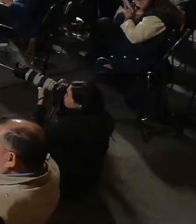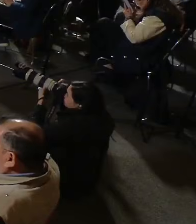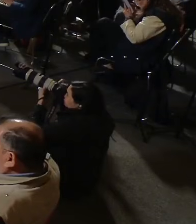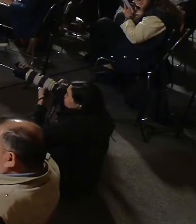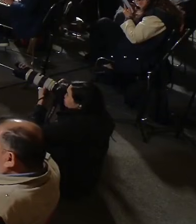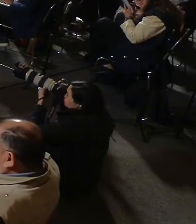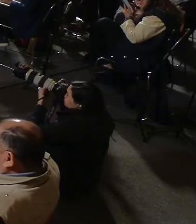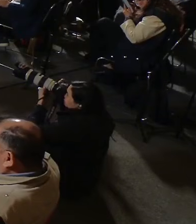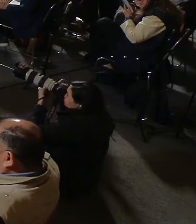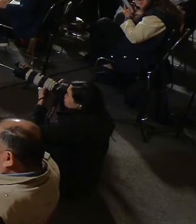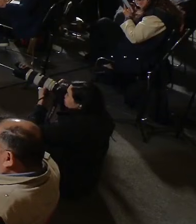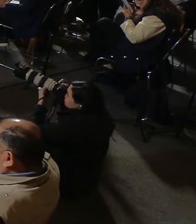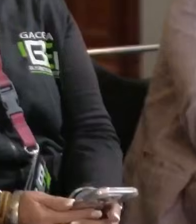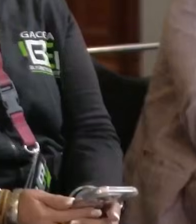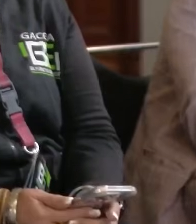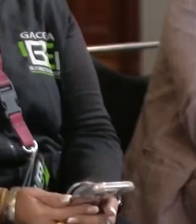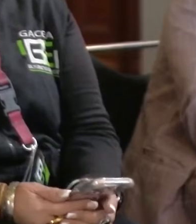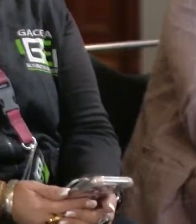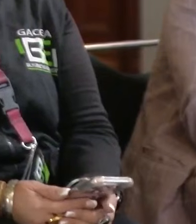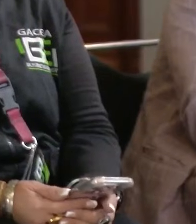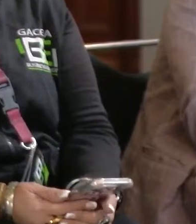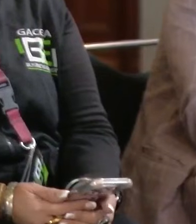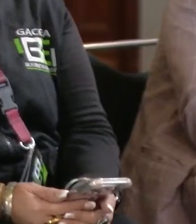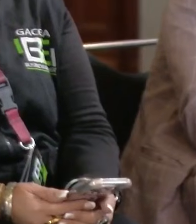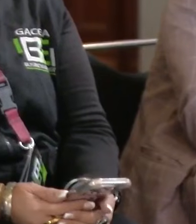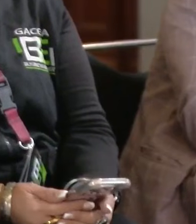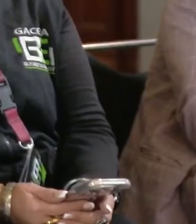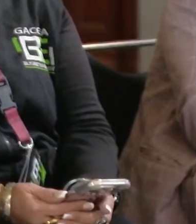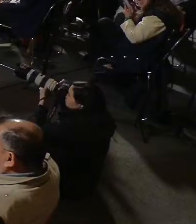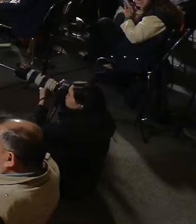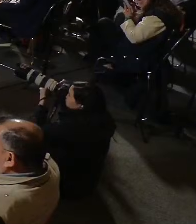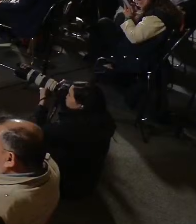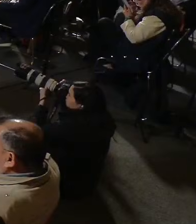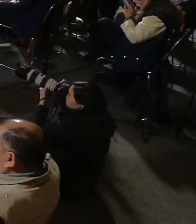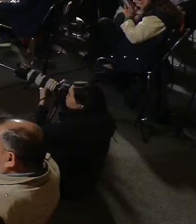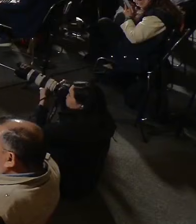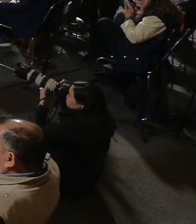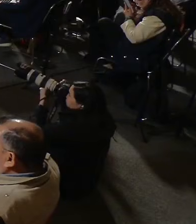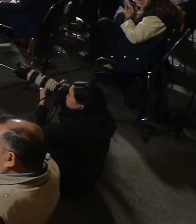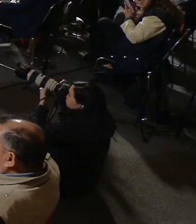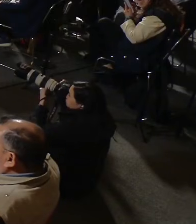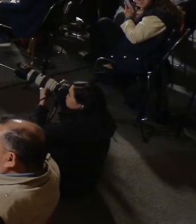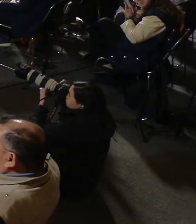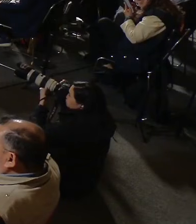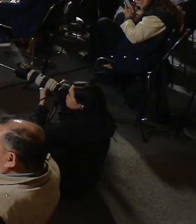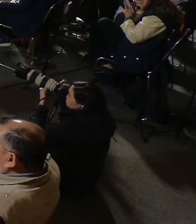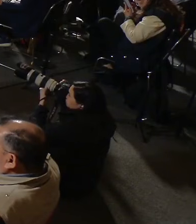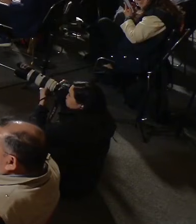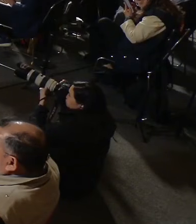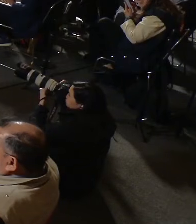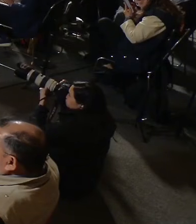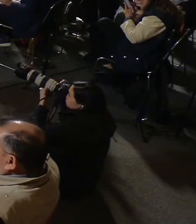no es pertinente este llamado a la población mexicana que esté viviendo en Estados Unidos. Siempre hay apoyo que puedan, en Cuba. Salir del país